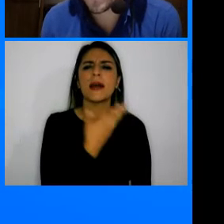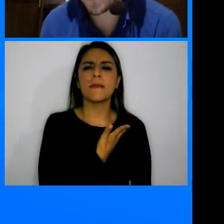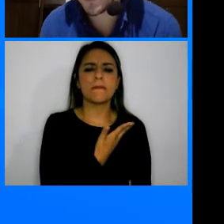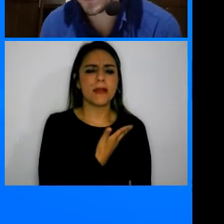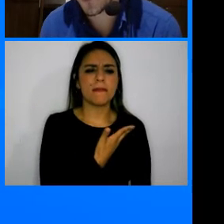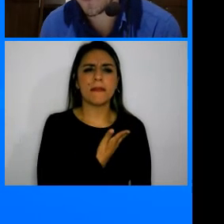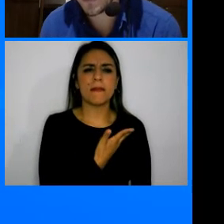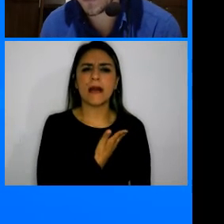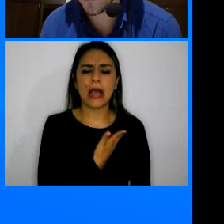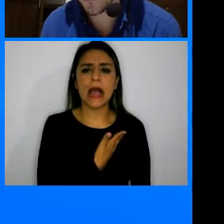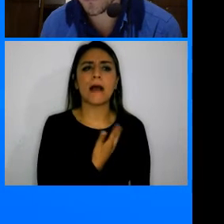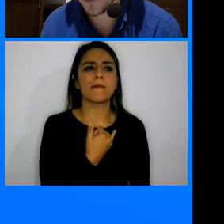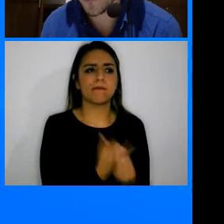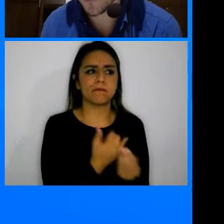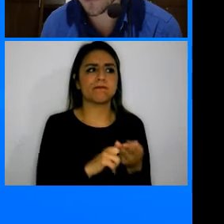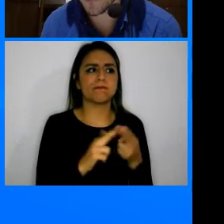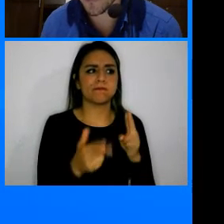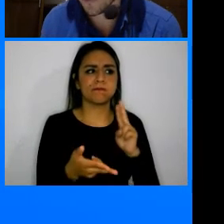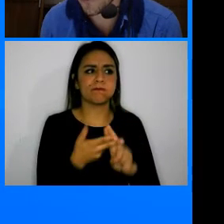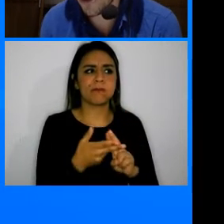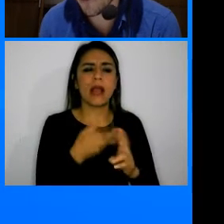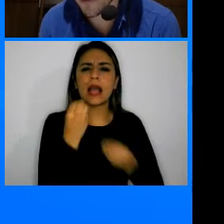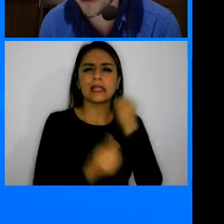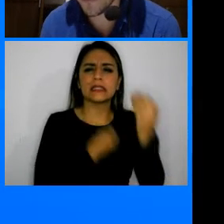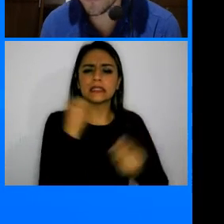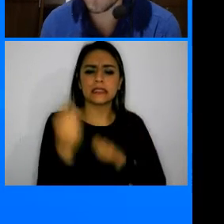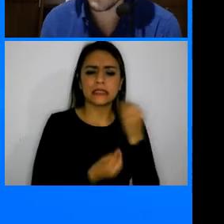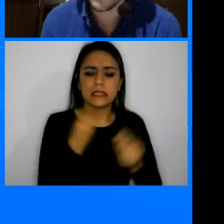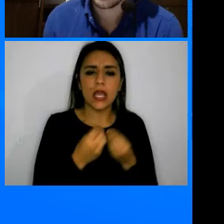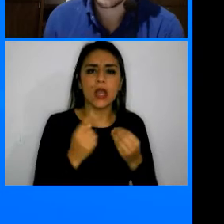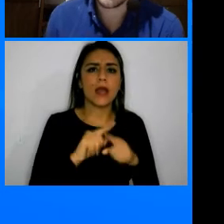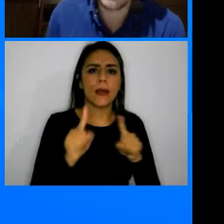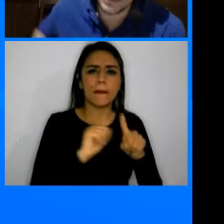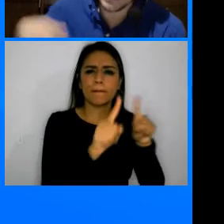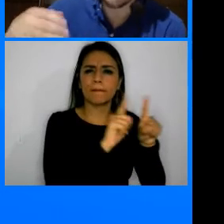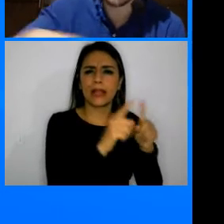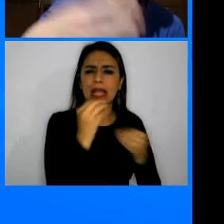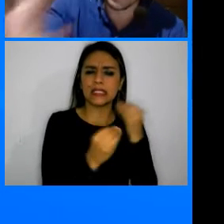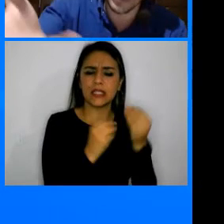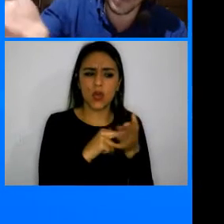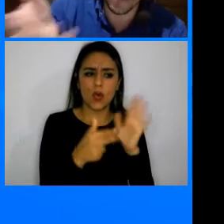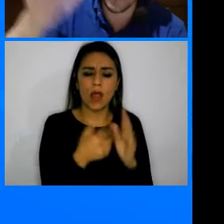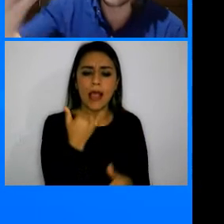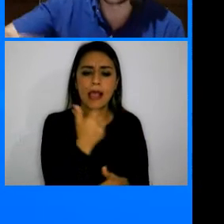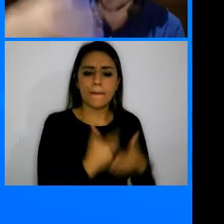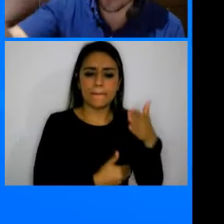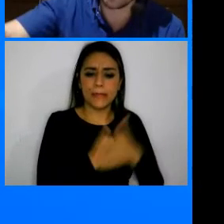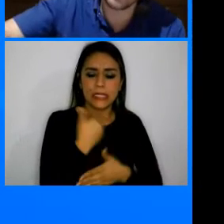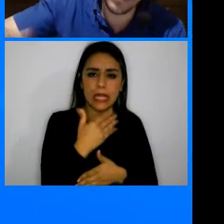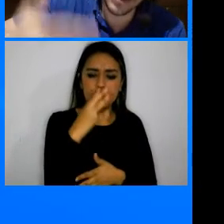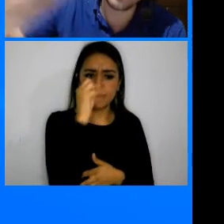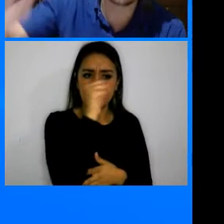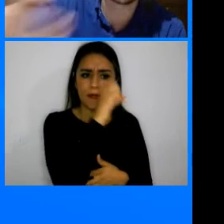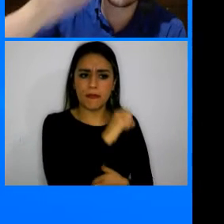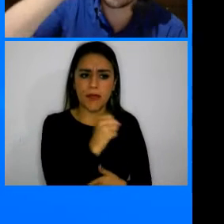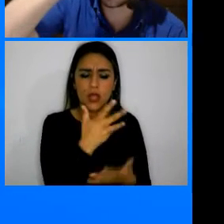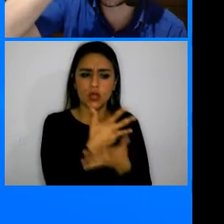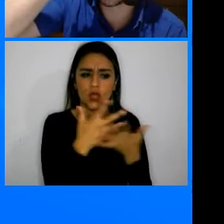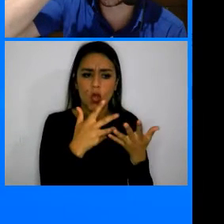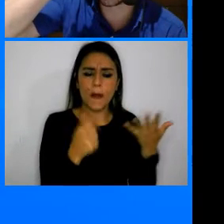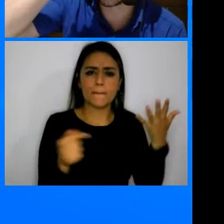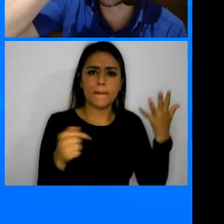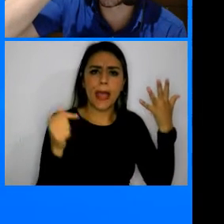vemos precisamente una madre con su hijo o con un niño en brazos. Y aquí ya empezamos a darnos cuenta de todos los